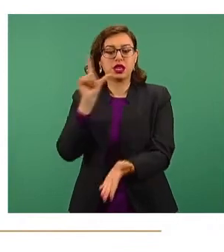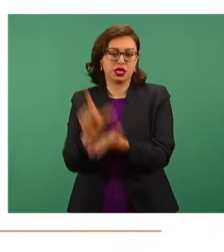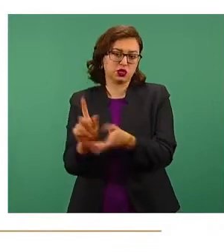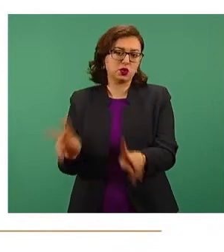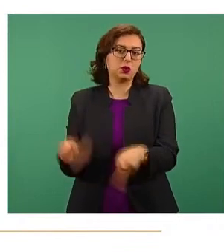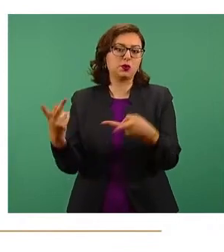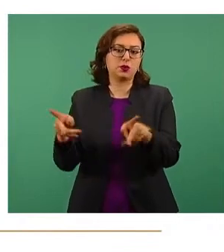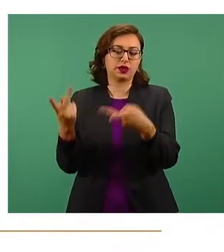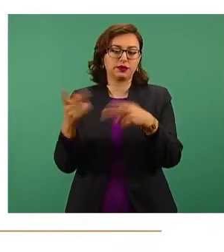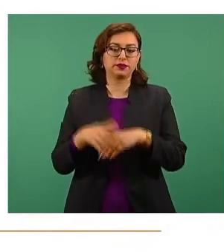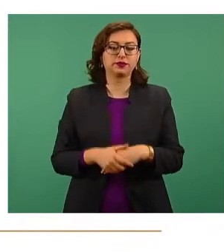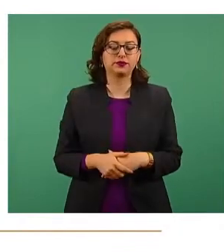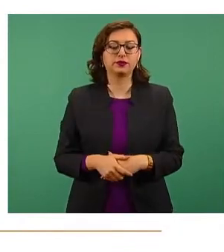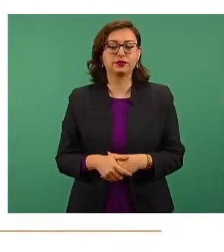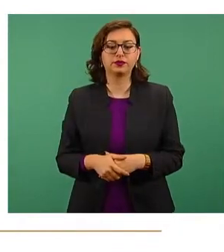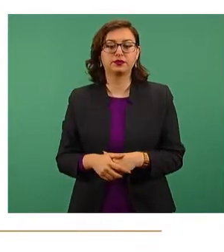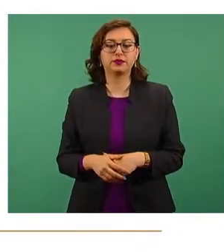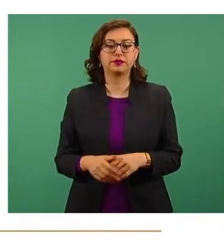al público.